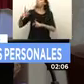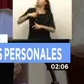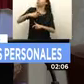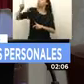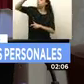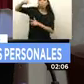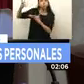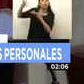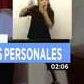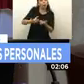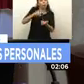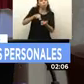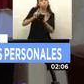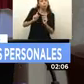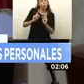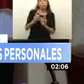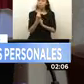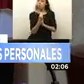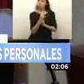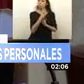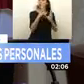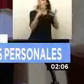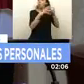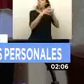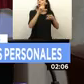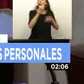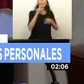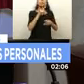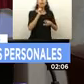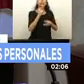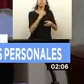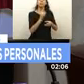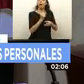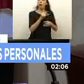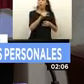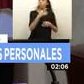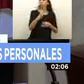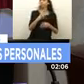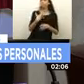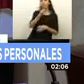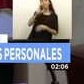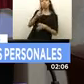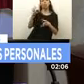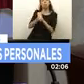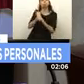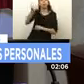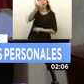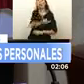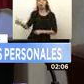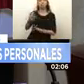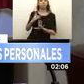nacional socialismo y como el capitalismo se mostraba reacio al régimen del pleno empleo y él analiza Por qué los